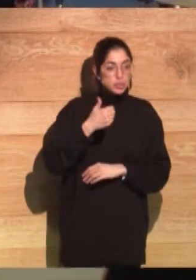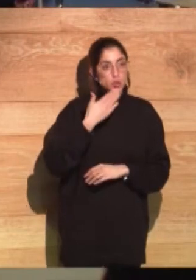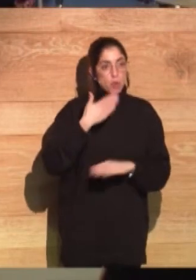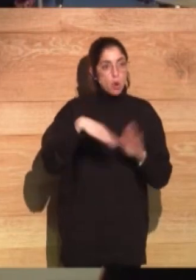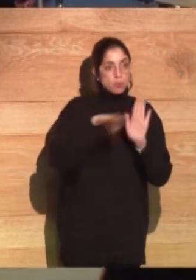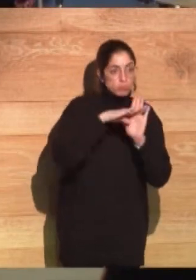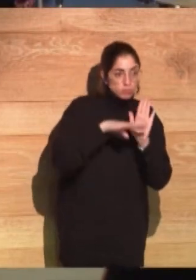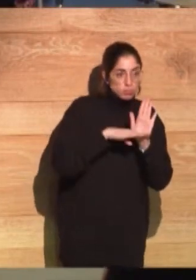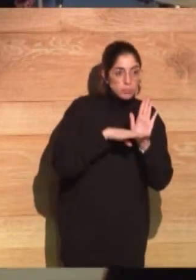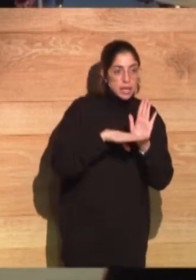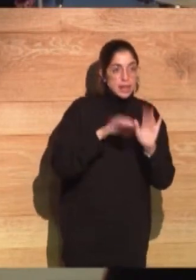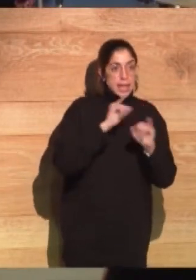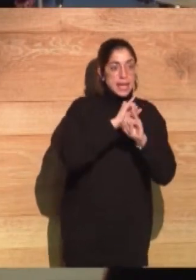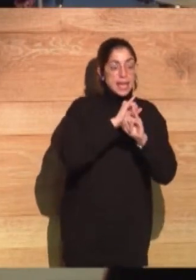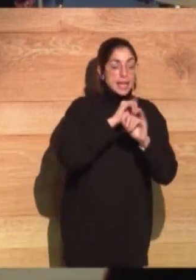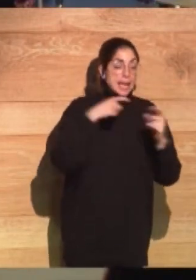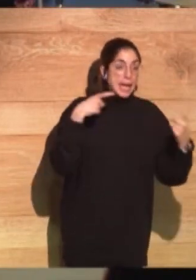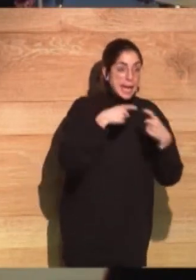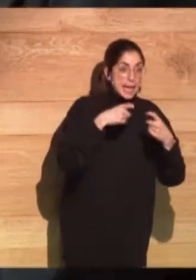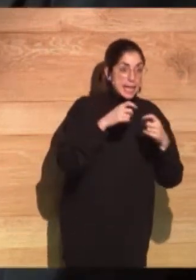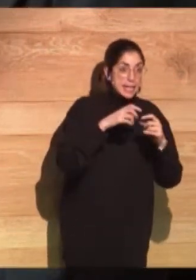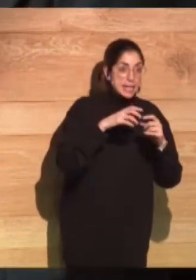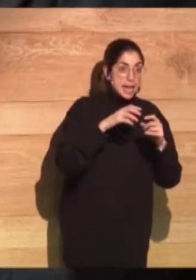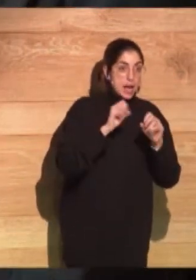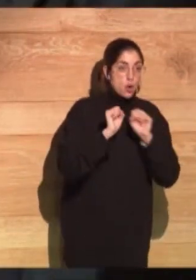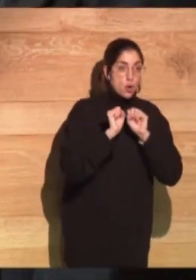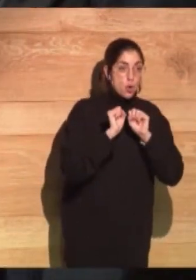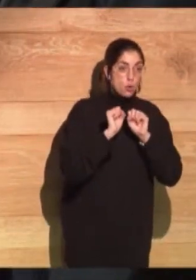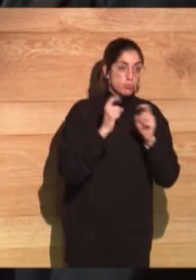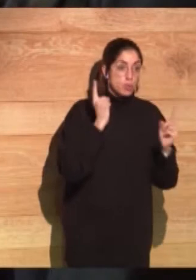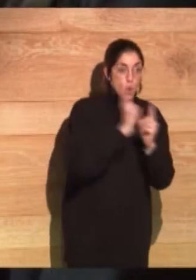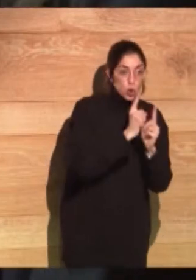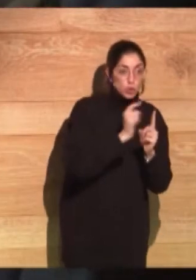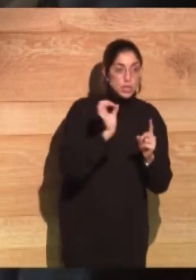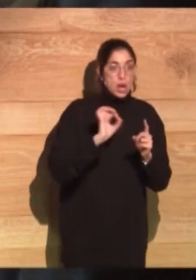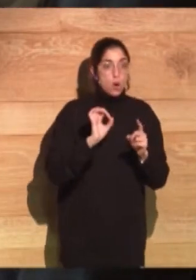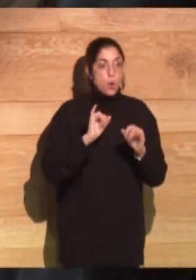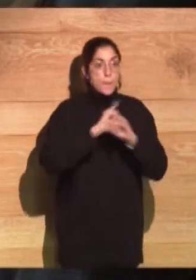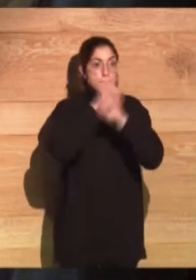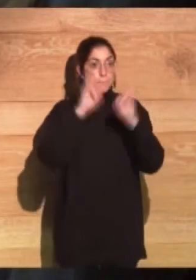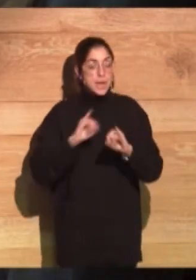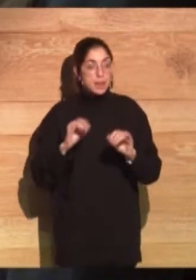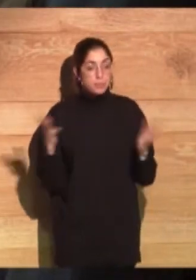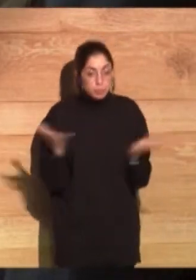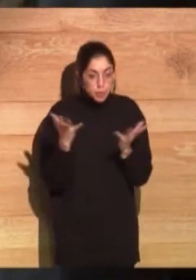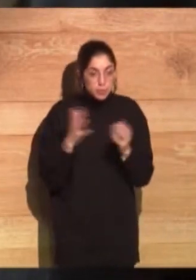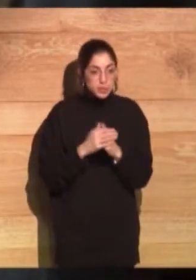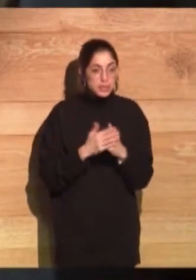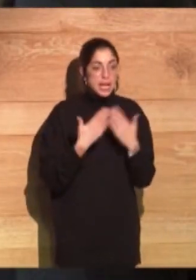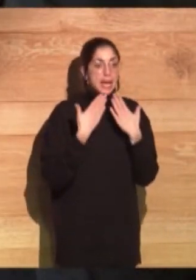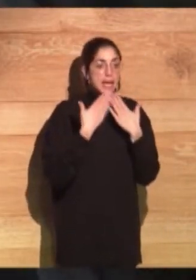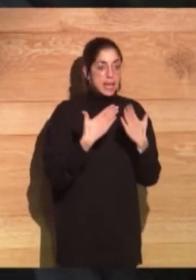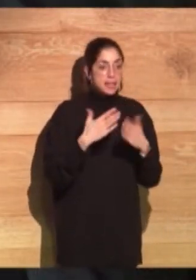pro paz. O sea, ¿qué cosas se podrían hacer o qué se le ocurre? Muchísimas